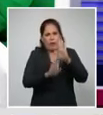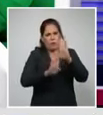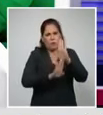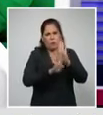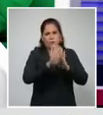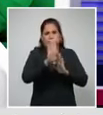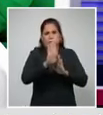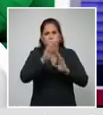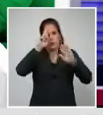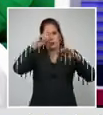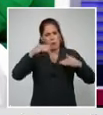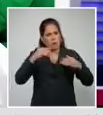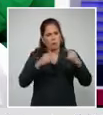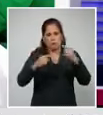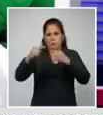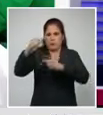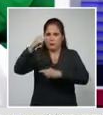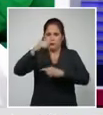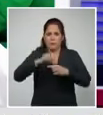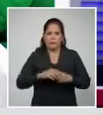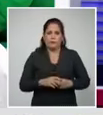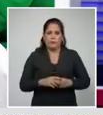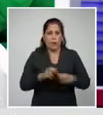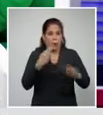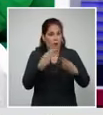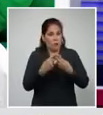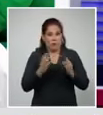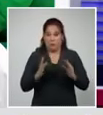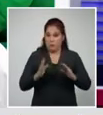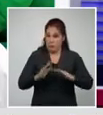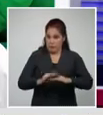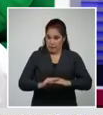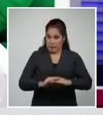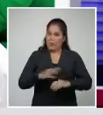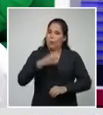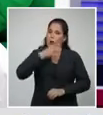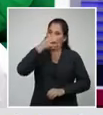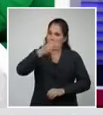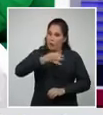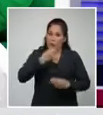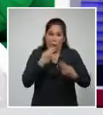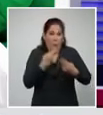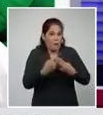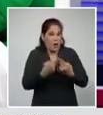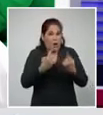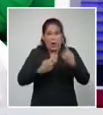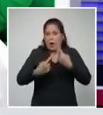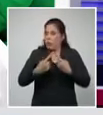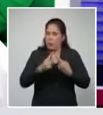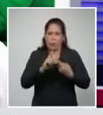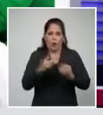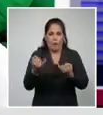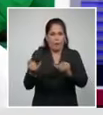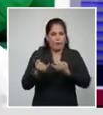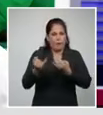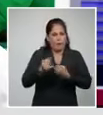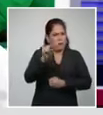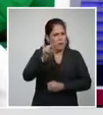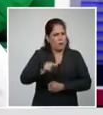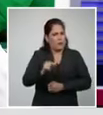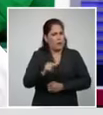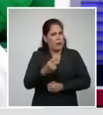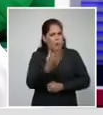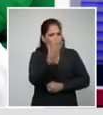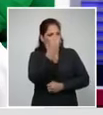esto. No confianza, lo digo porque me han informado, algunas personas se me han